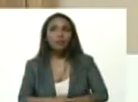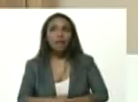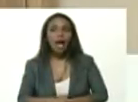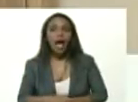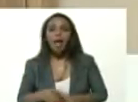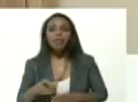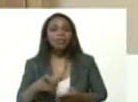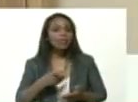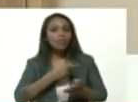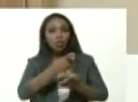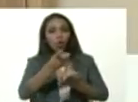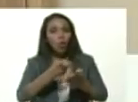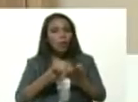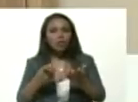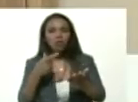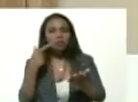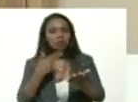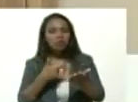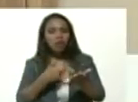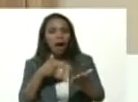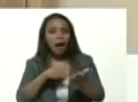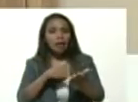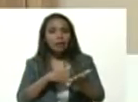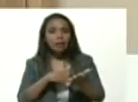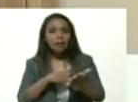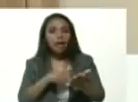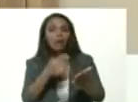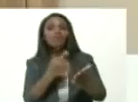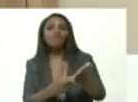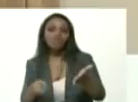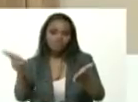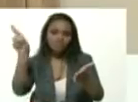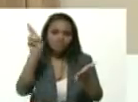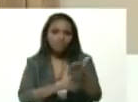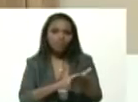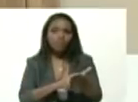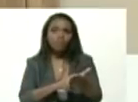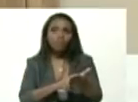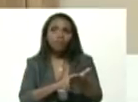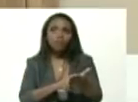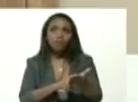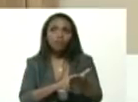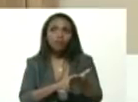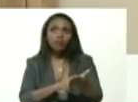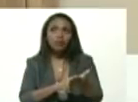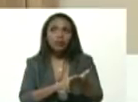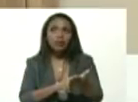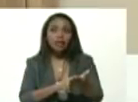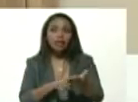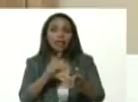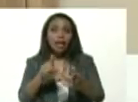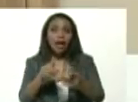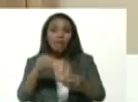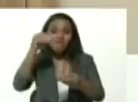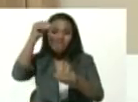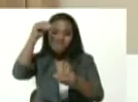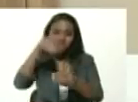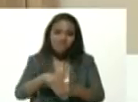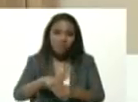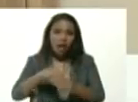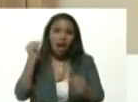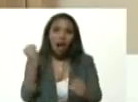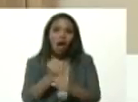decreto incluye la ratificación de la inamovilidad